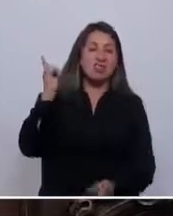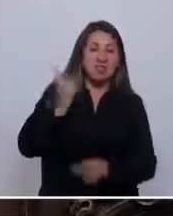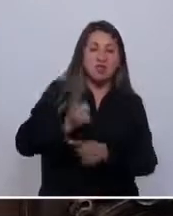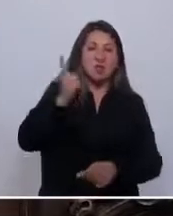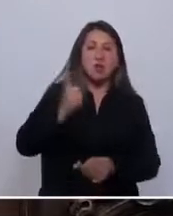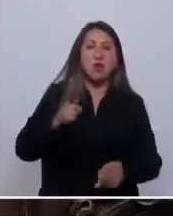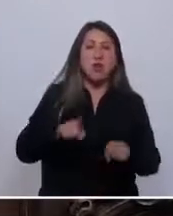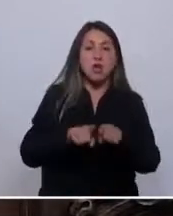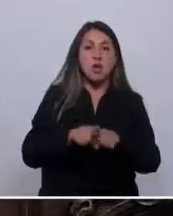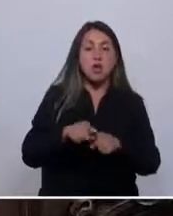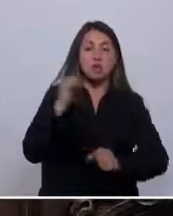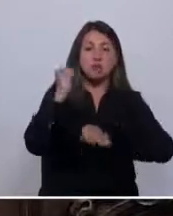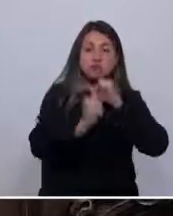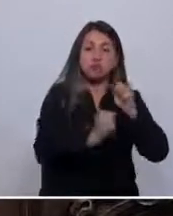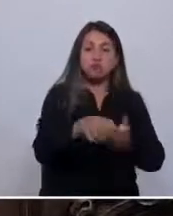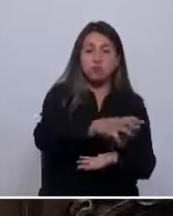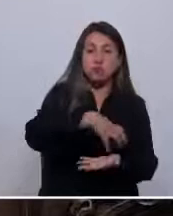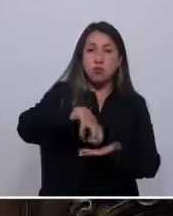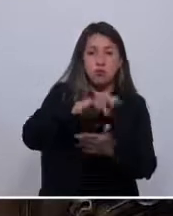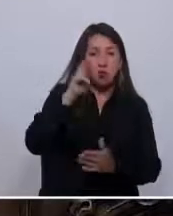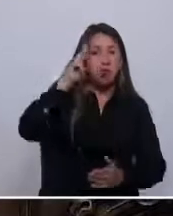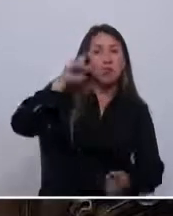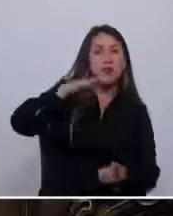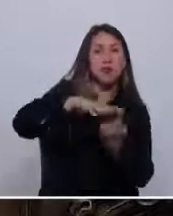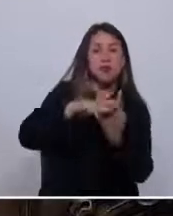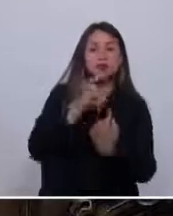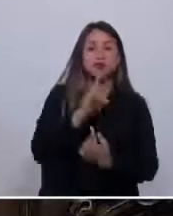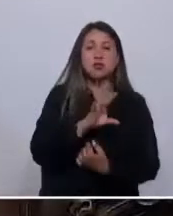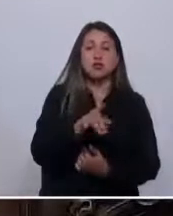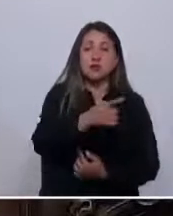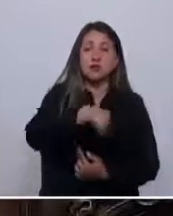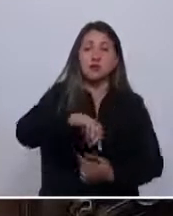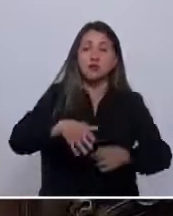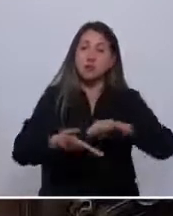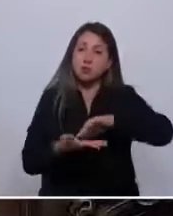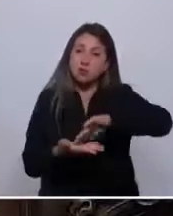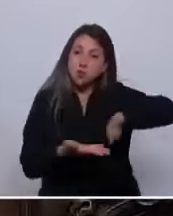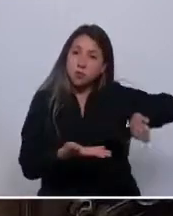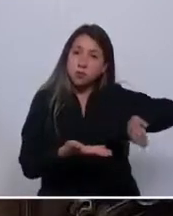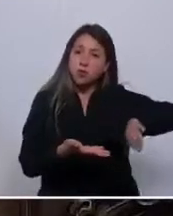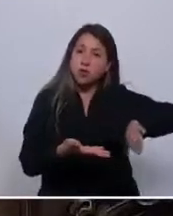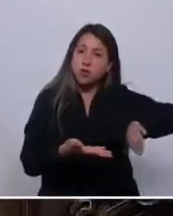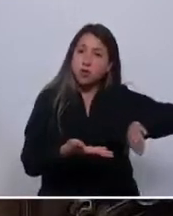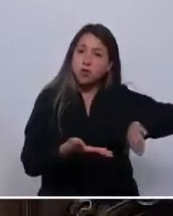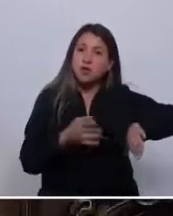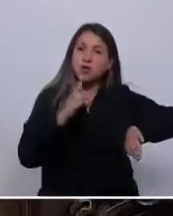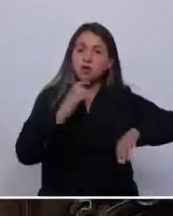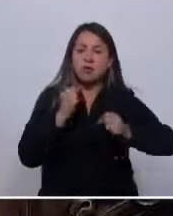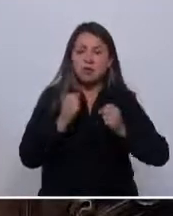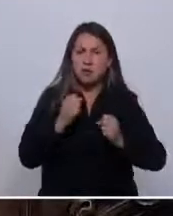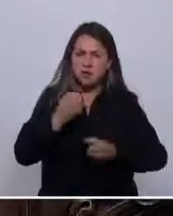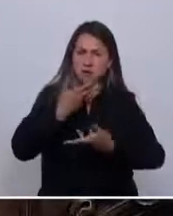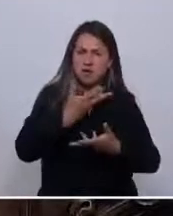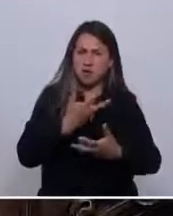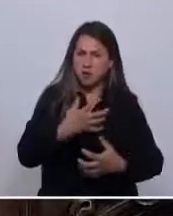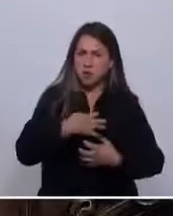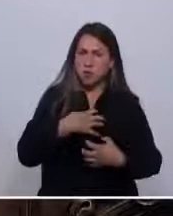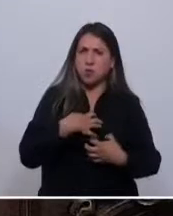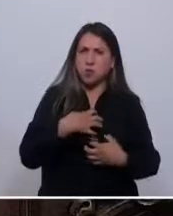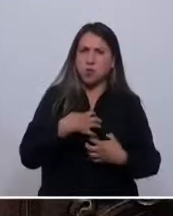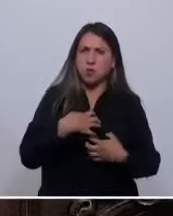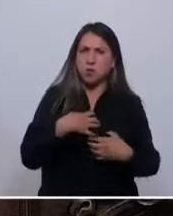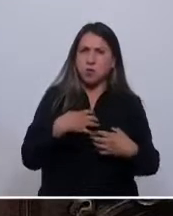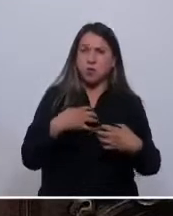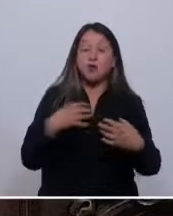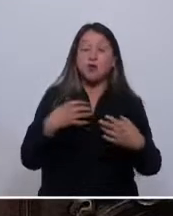pueblos originarios, donde solamente el imaginario puede hablar con todo espanto y librarnos